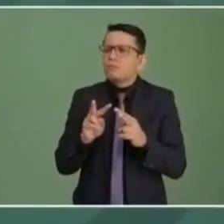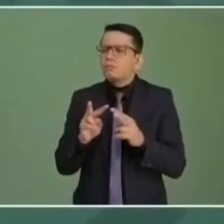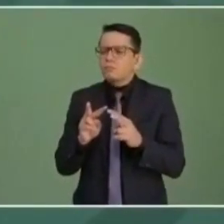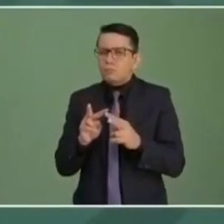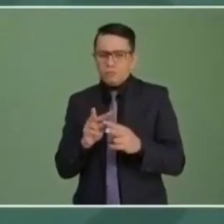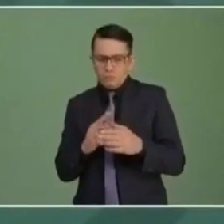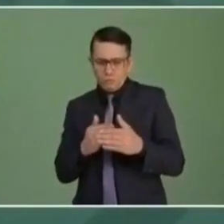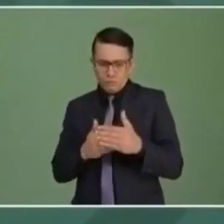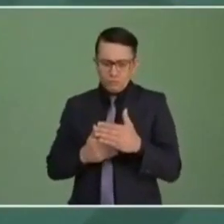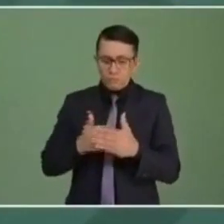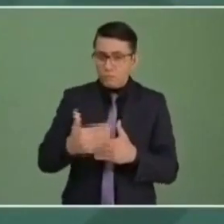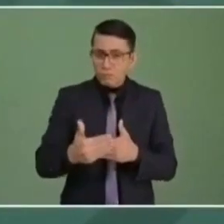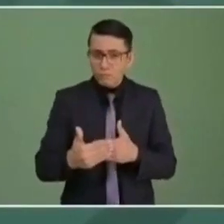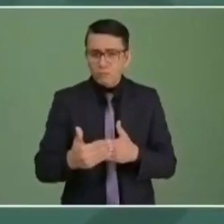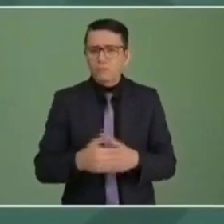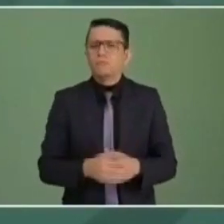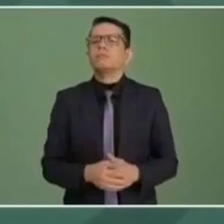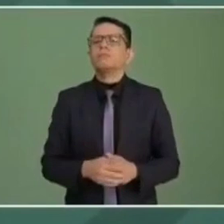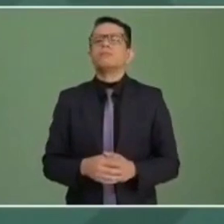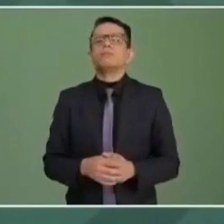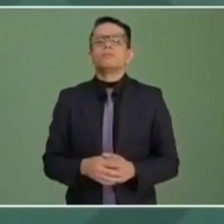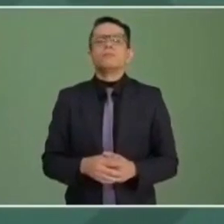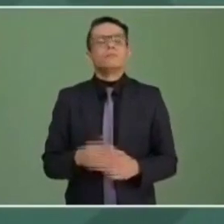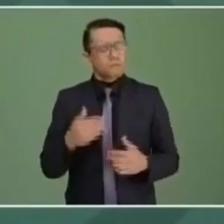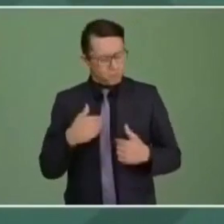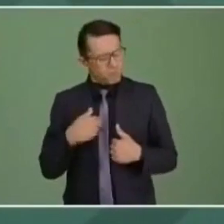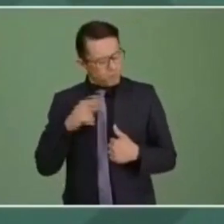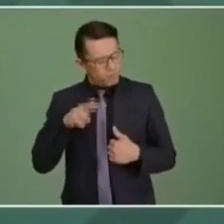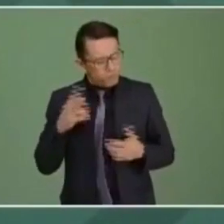intocables. Yo soy partidario